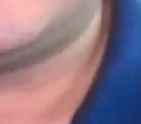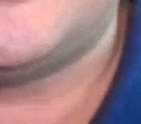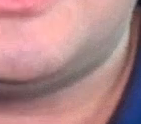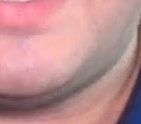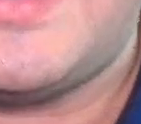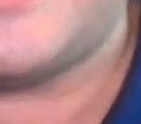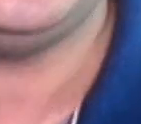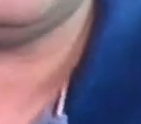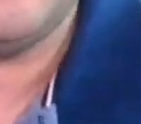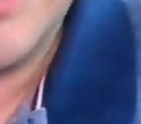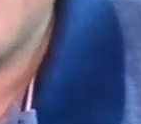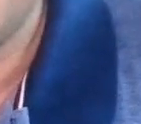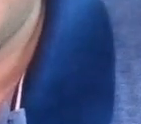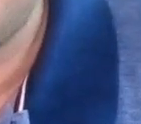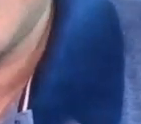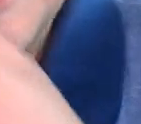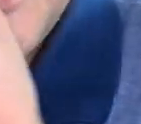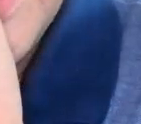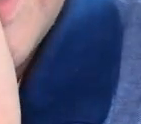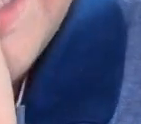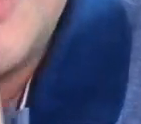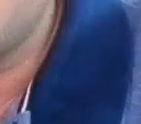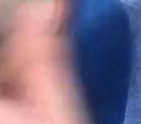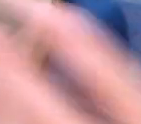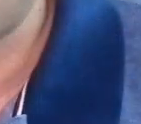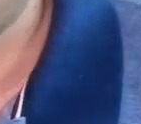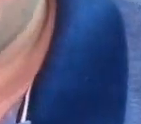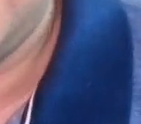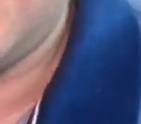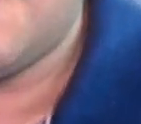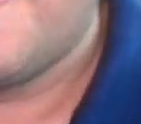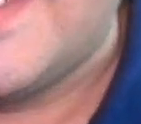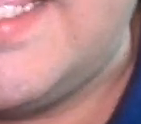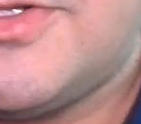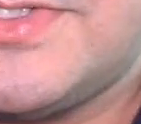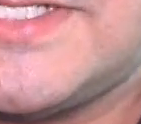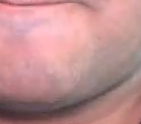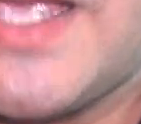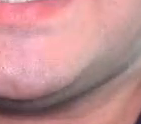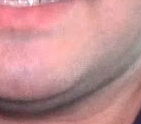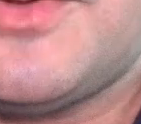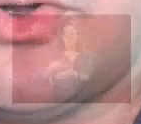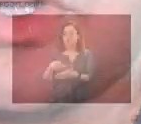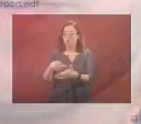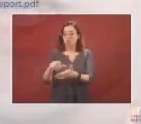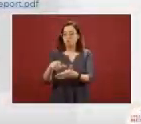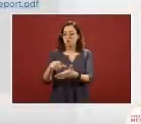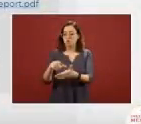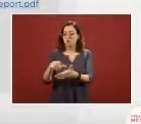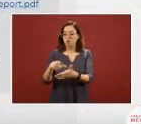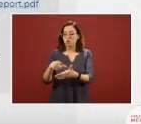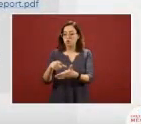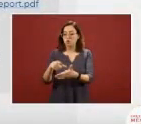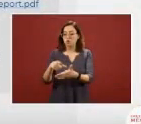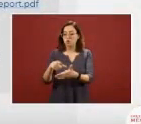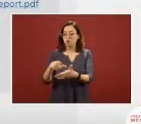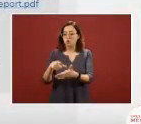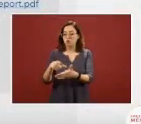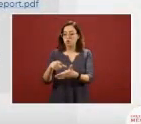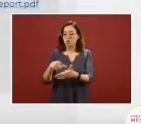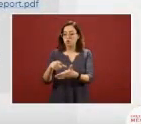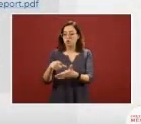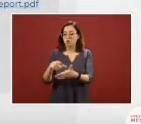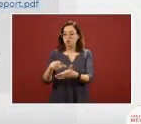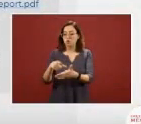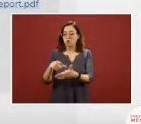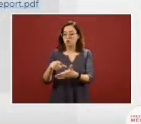atención médica y algunos también van a morir es un modelo matemático y entonces este es el modelo lo explicaron aquí y vale